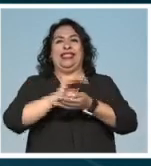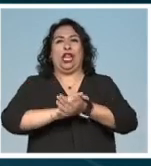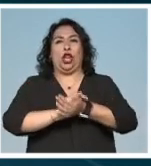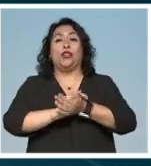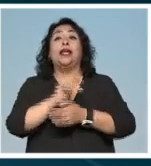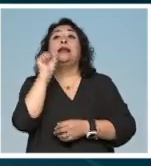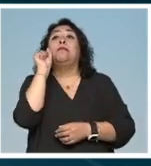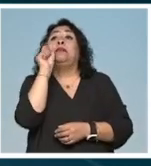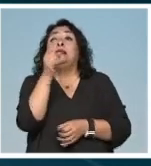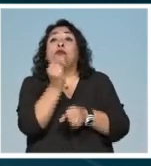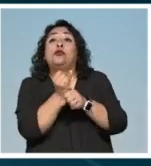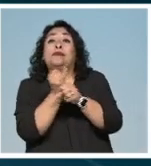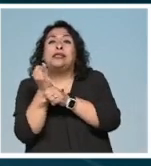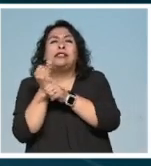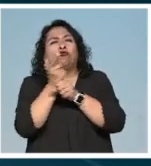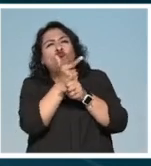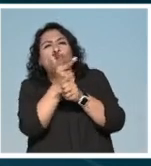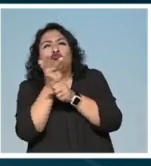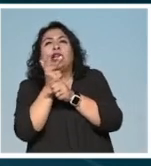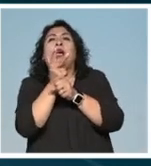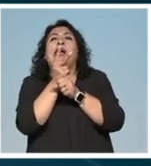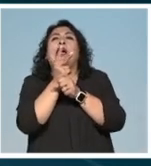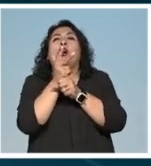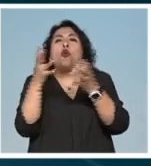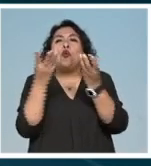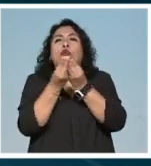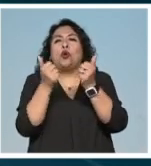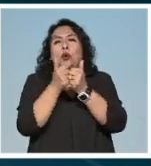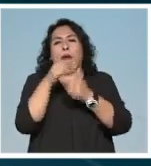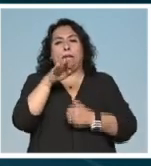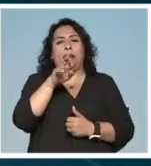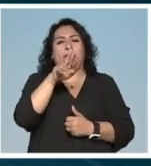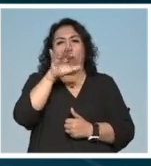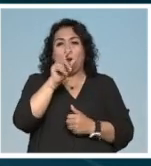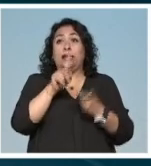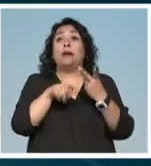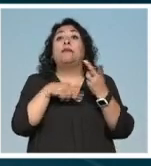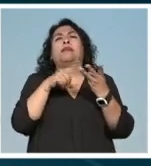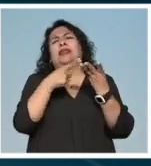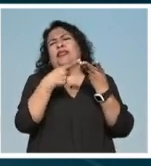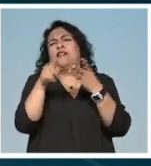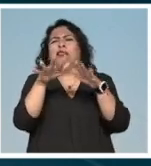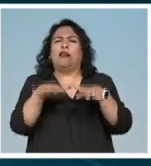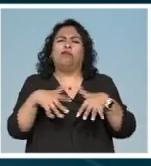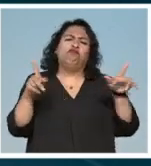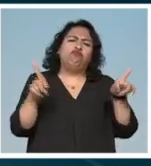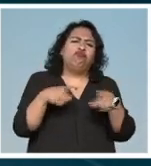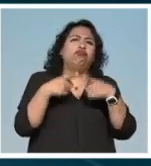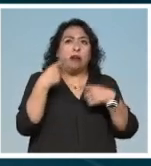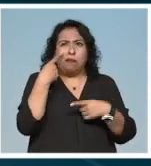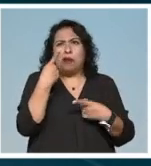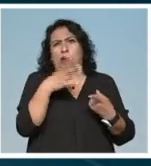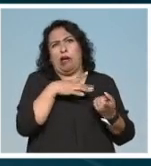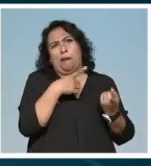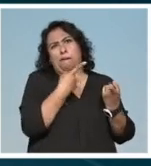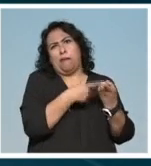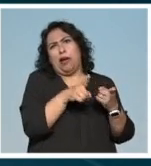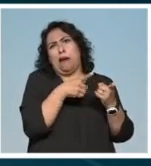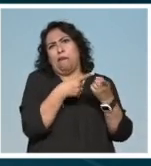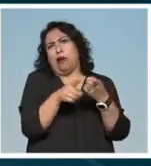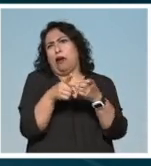y una investigación documental e iconográfica en colaboración con Memórica, así como una serie de conciertos que darán cuenta de la diversidad de géneros